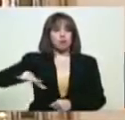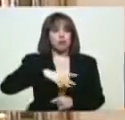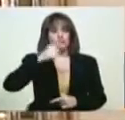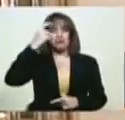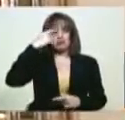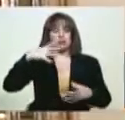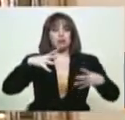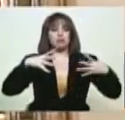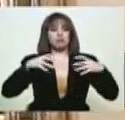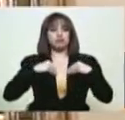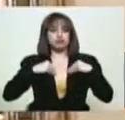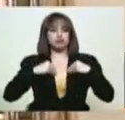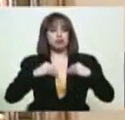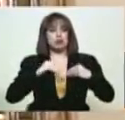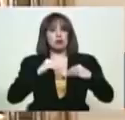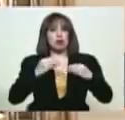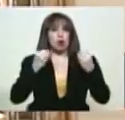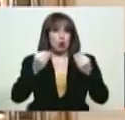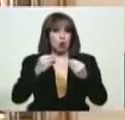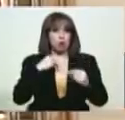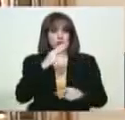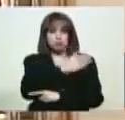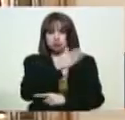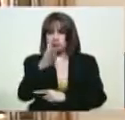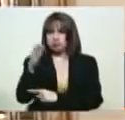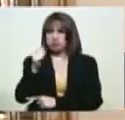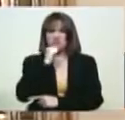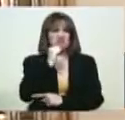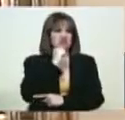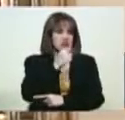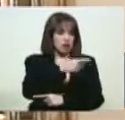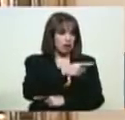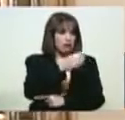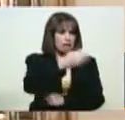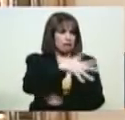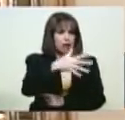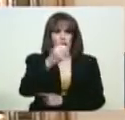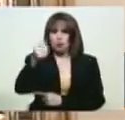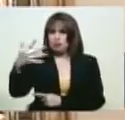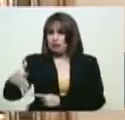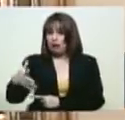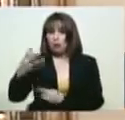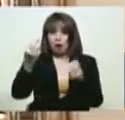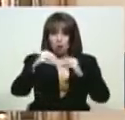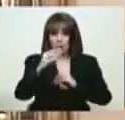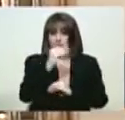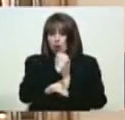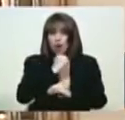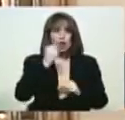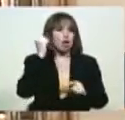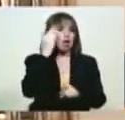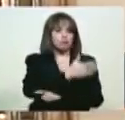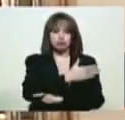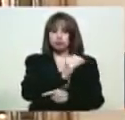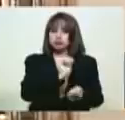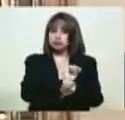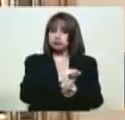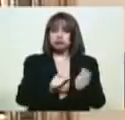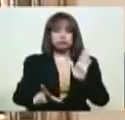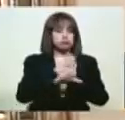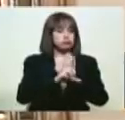se empodere para ir y determinar el precio acordado en los anaqueles, en los sistemas